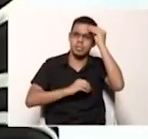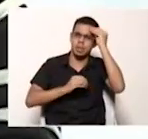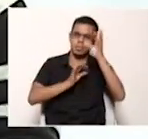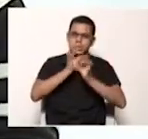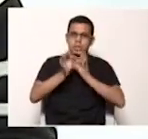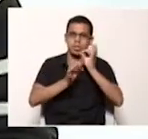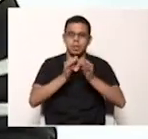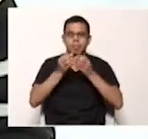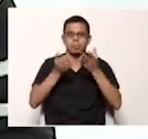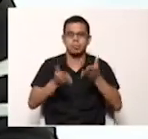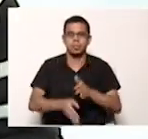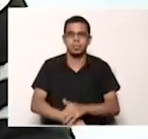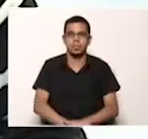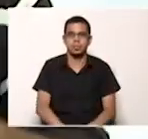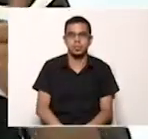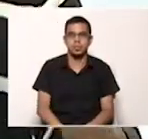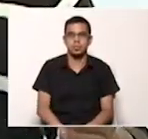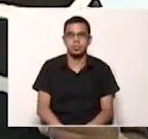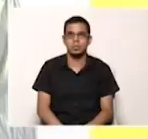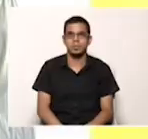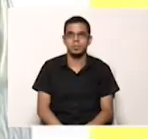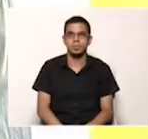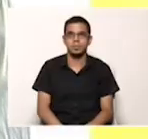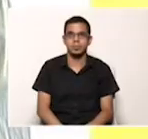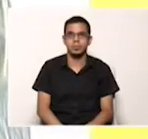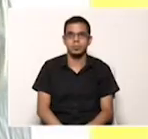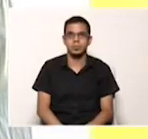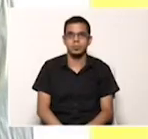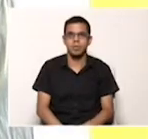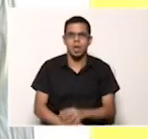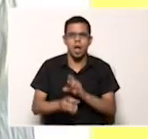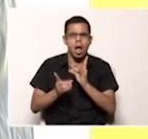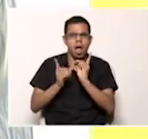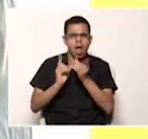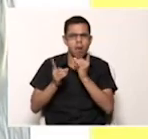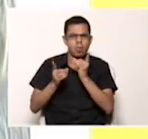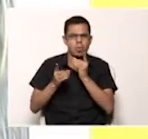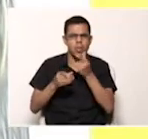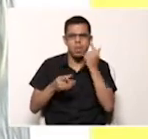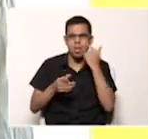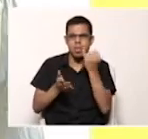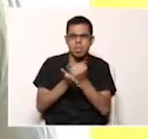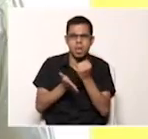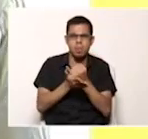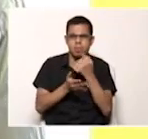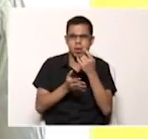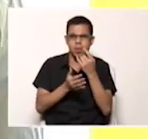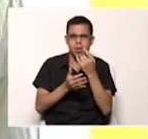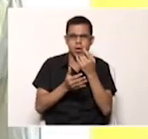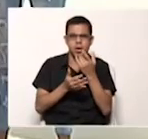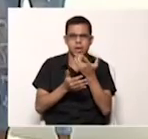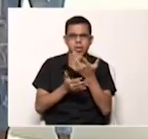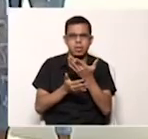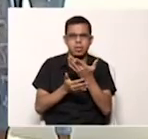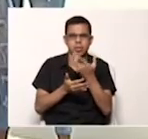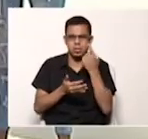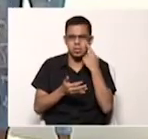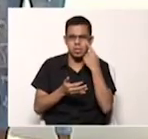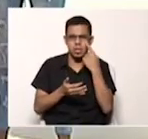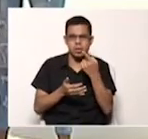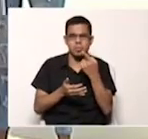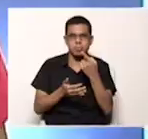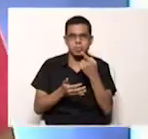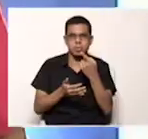el conocimiento de ciencia de la Tierra. Algunos de estos experimentos se encuentran publicados en los textos, incluso Sí. que ustedes brindan orientación. Sí, Sería sí, bueno en la también.